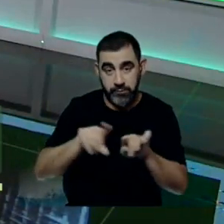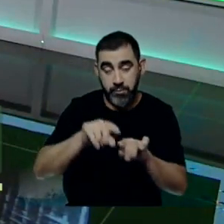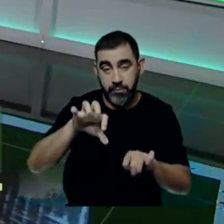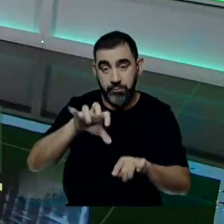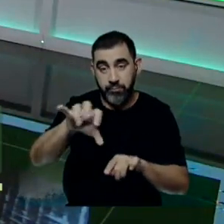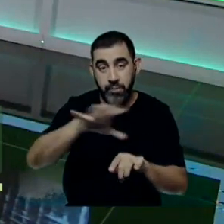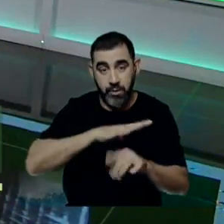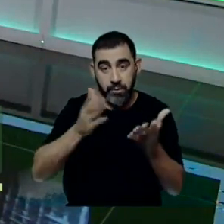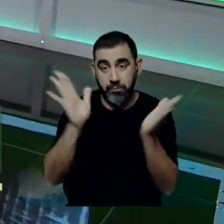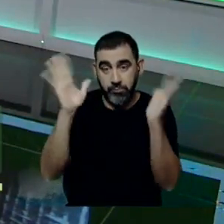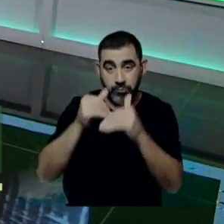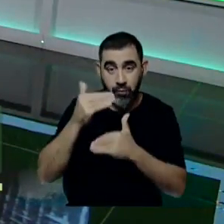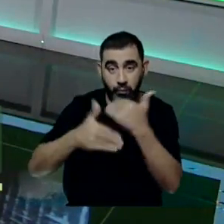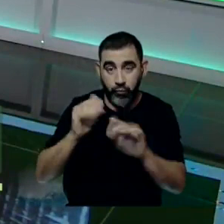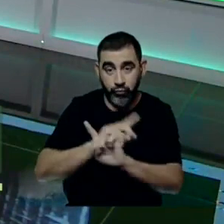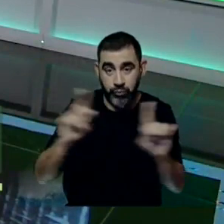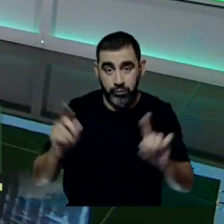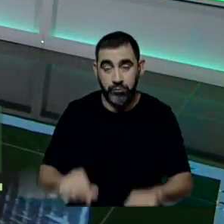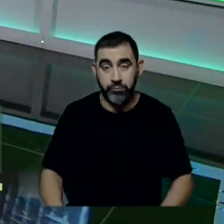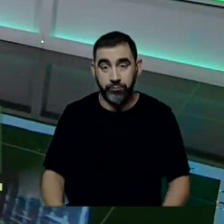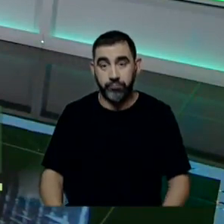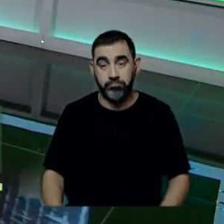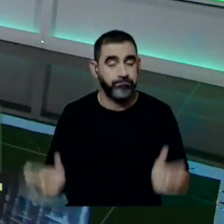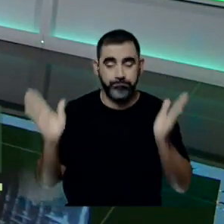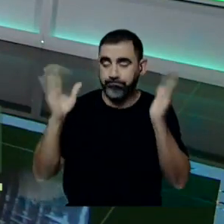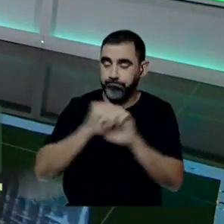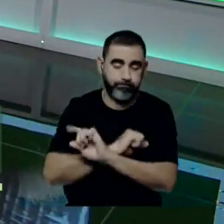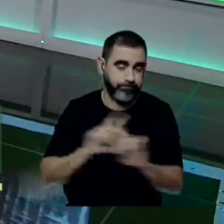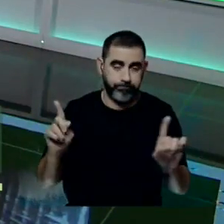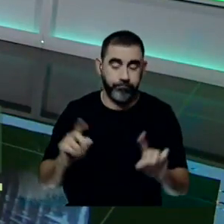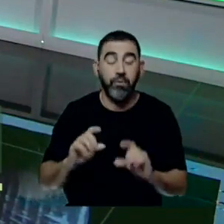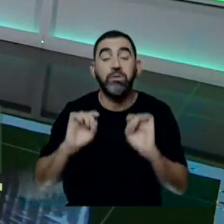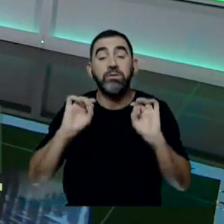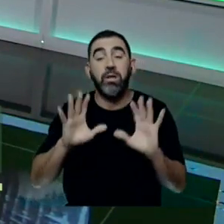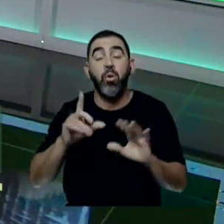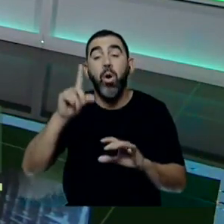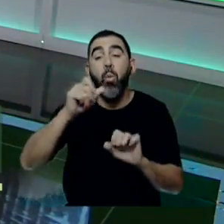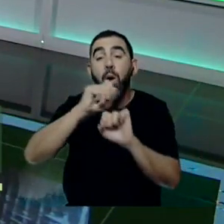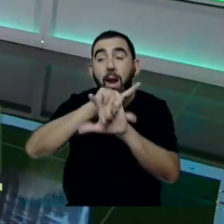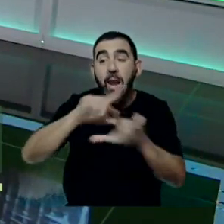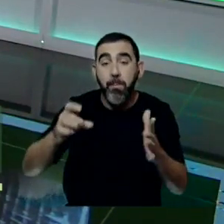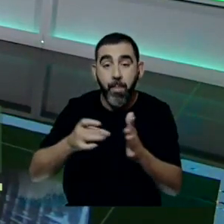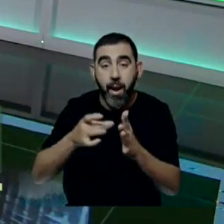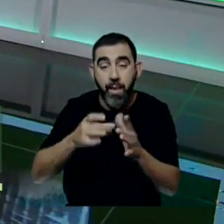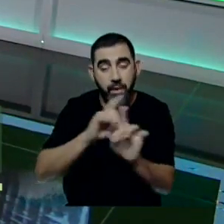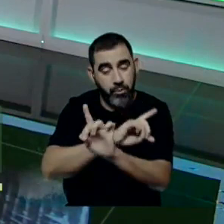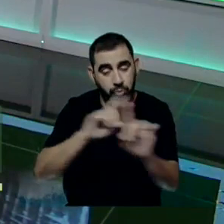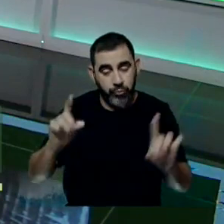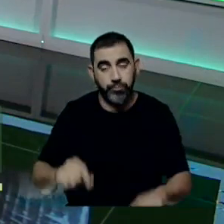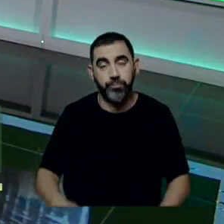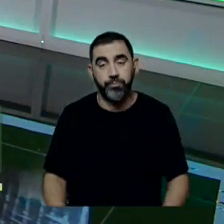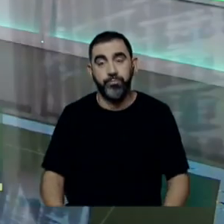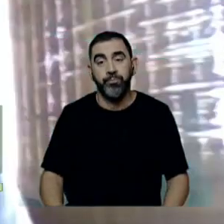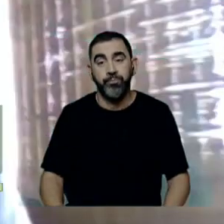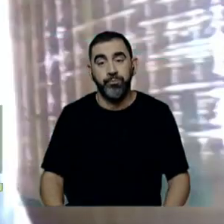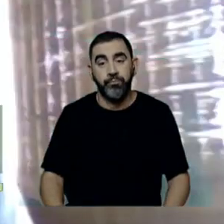Arasatí, ¿no podría funcionar entonces? No podría funcionar, al menos brindando agua de buena calidad.